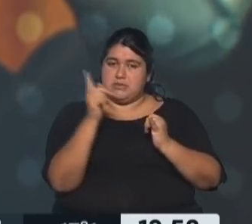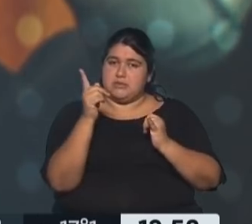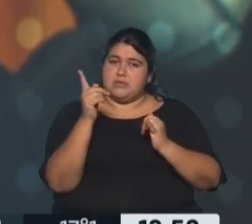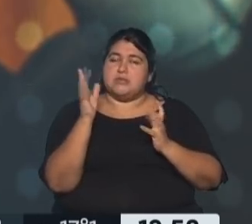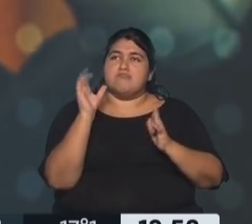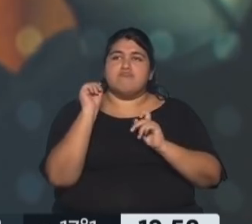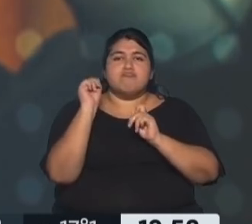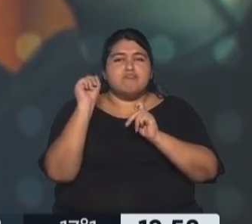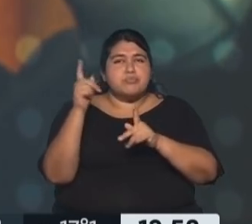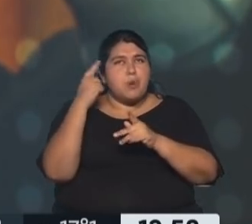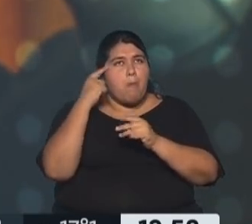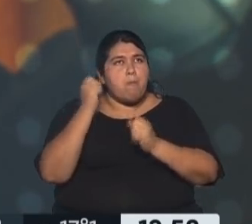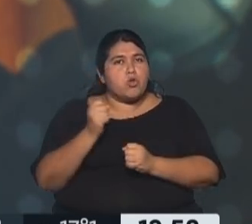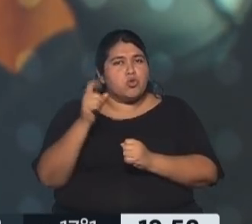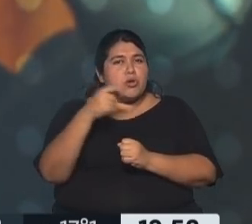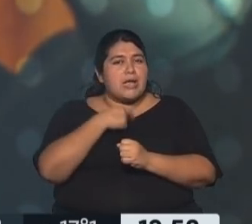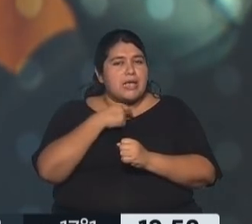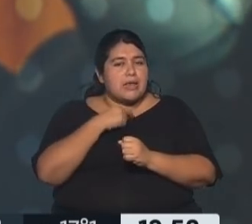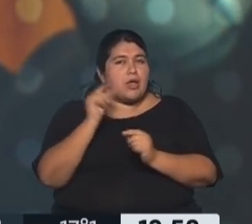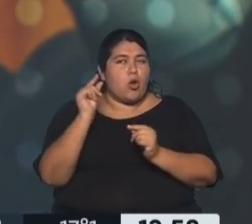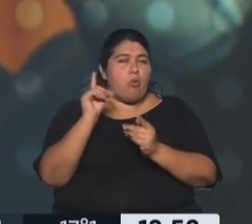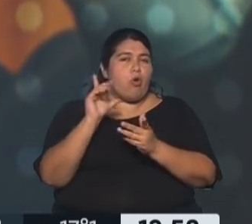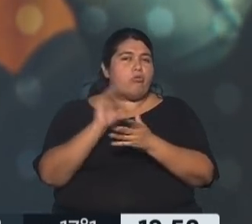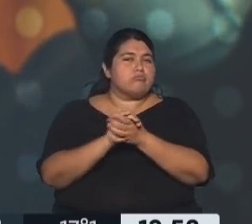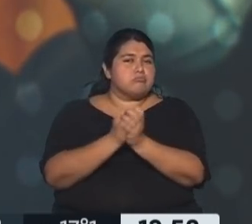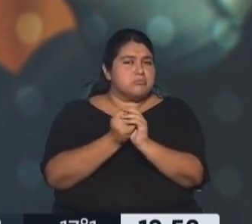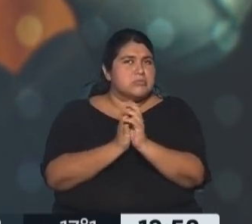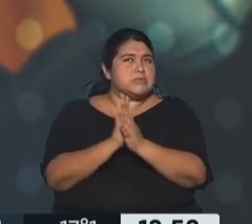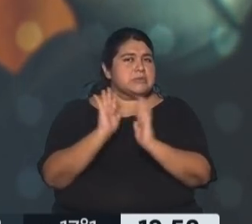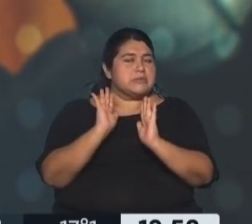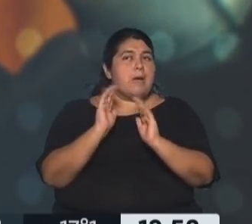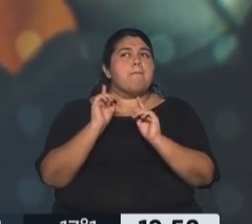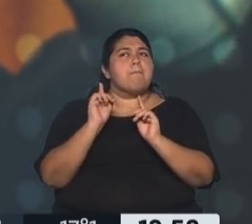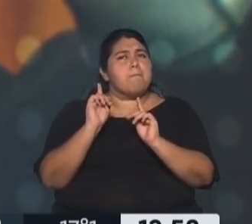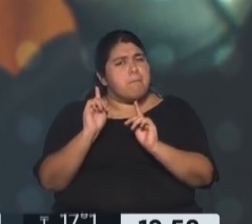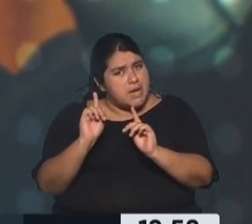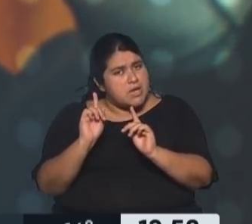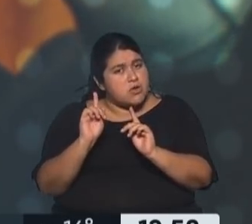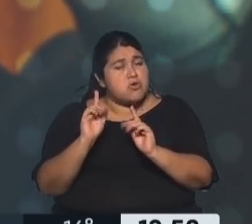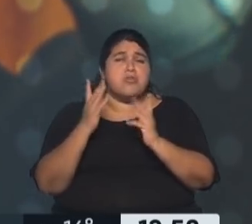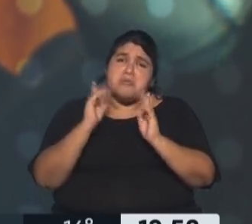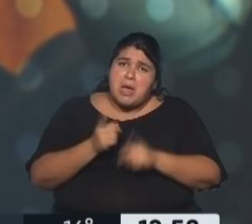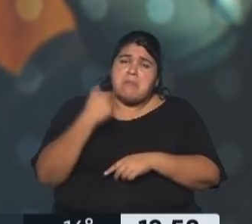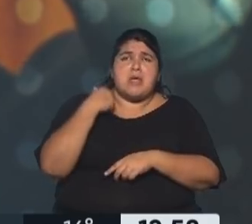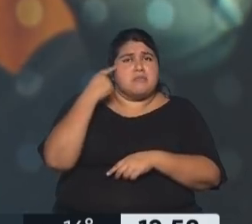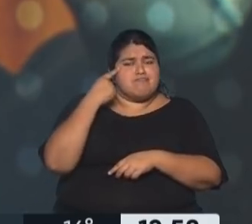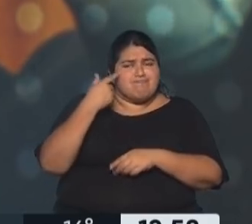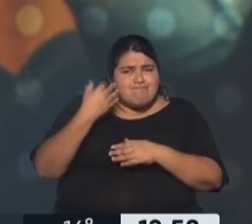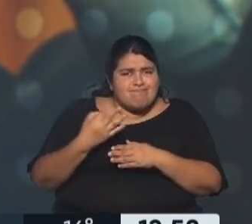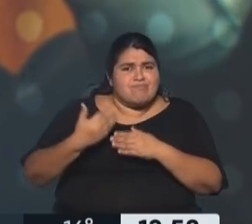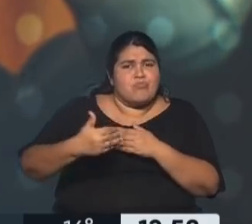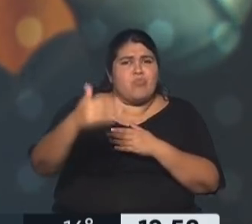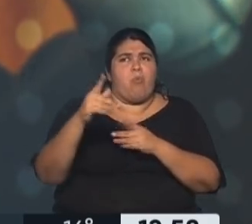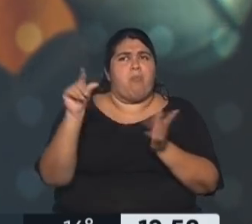como ambigua por el hecho de abstenerse, por ejemplo, en ONU, pero oponerse a que se haya llegado a un conflicto